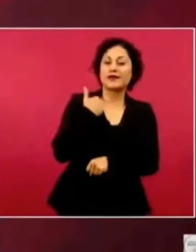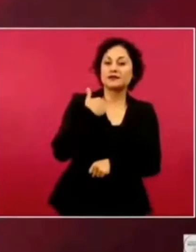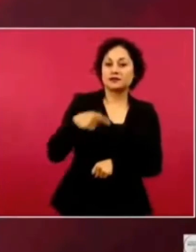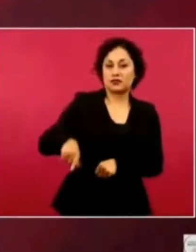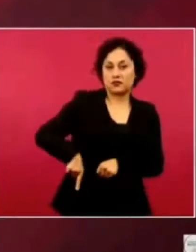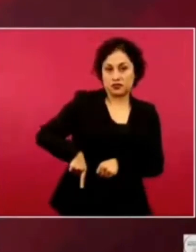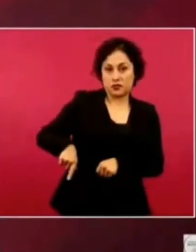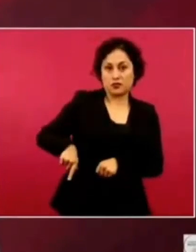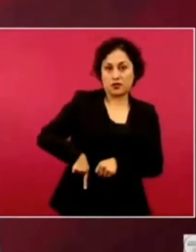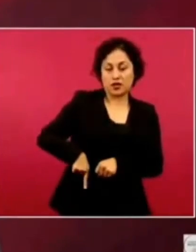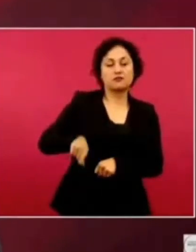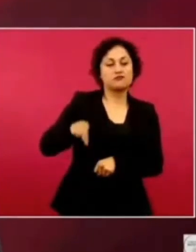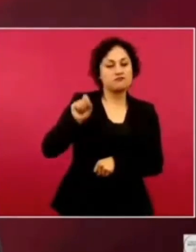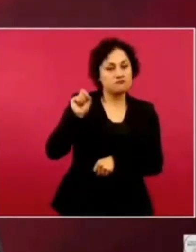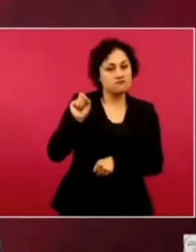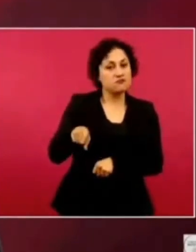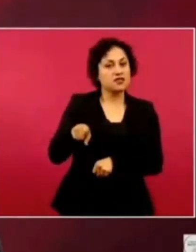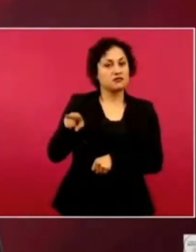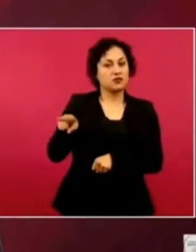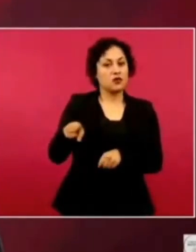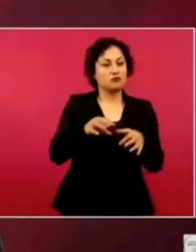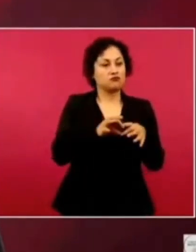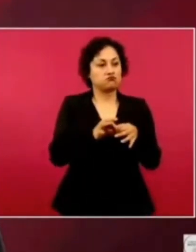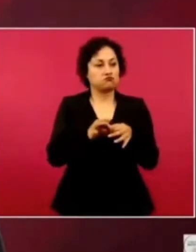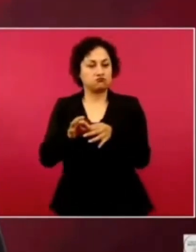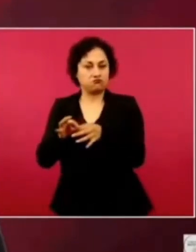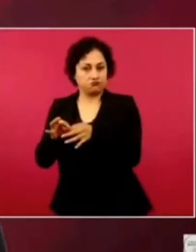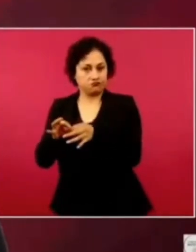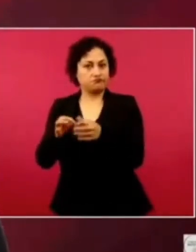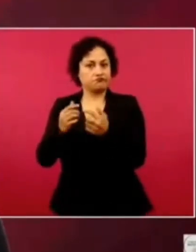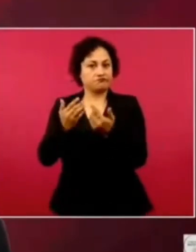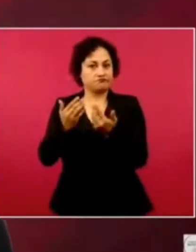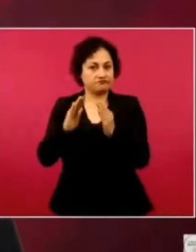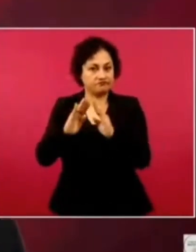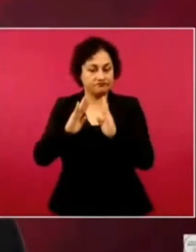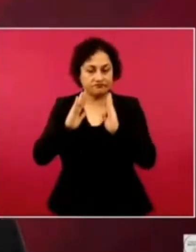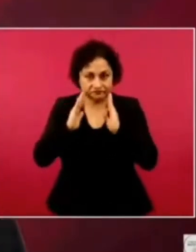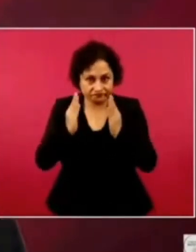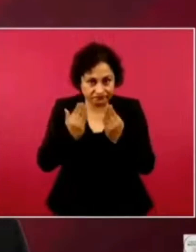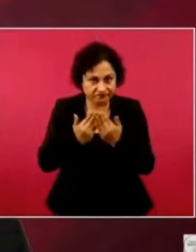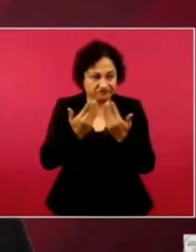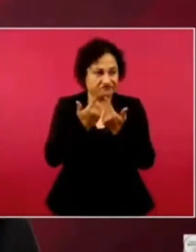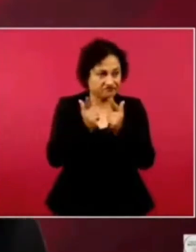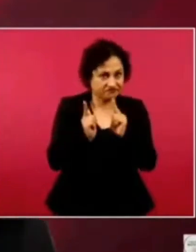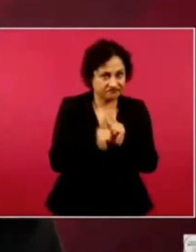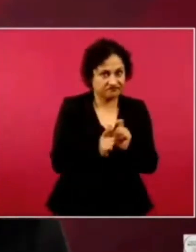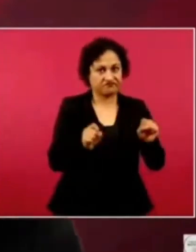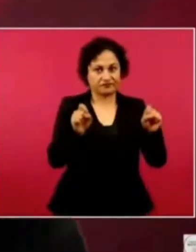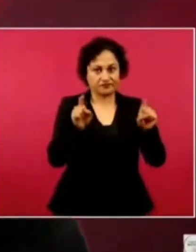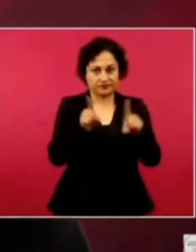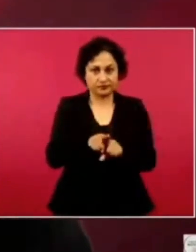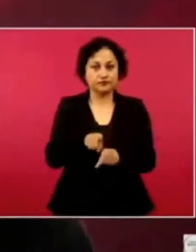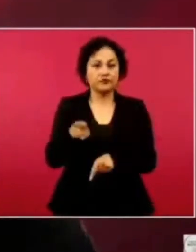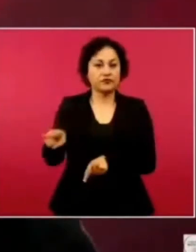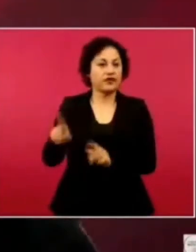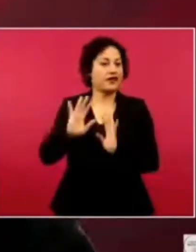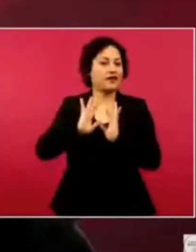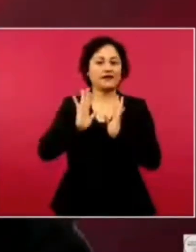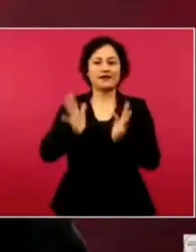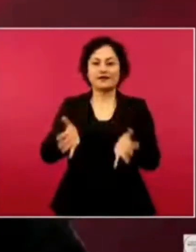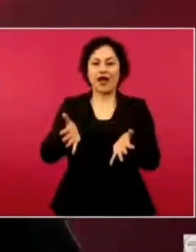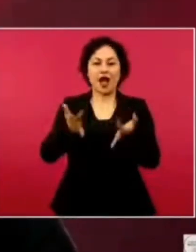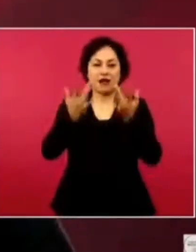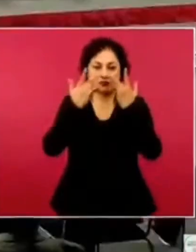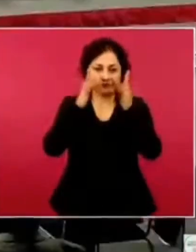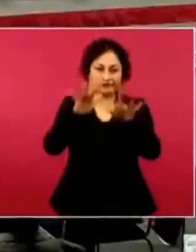siguió operando esta red de corrupción de García Luna, cuando ya no era servidor público.